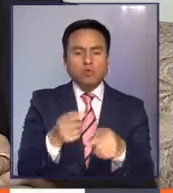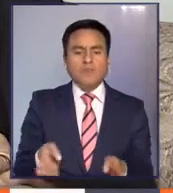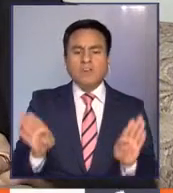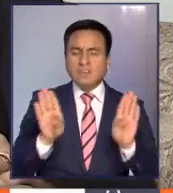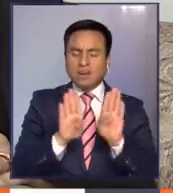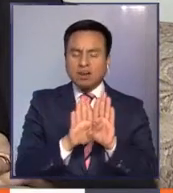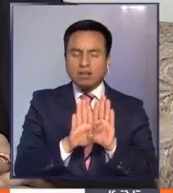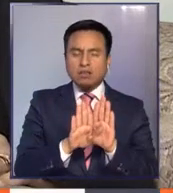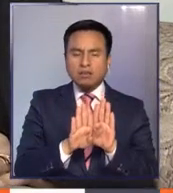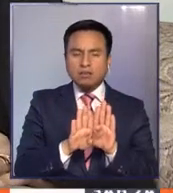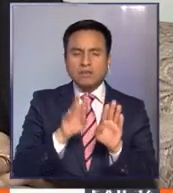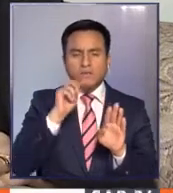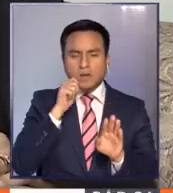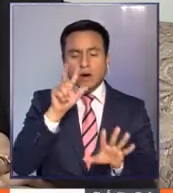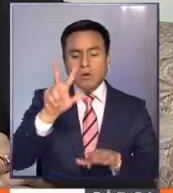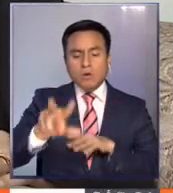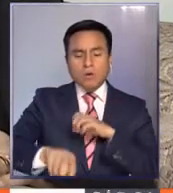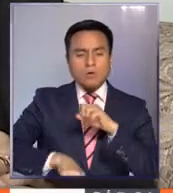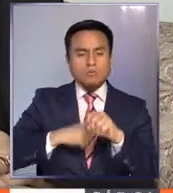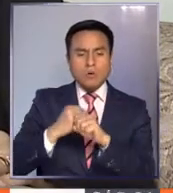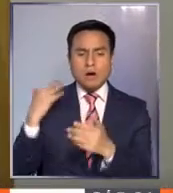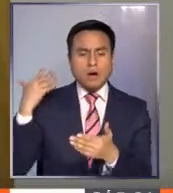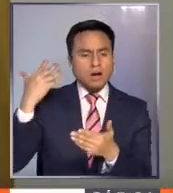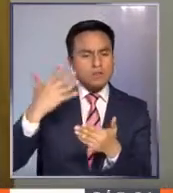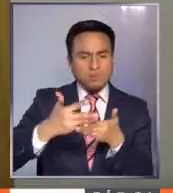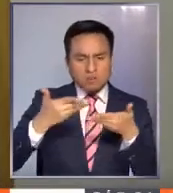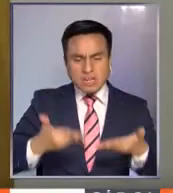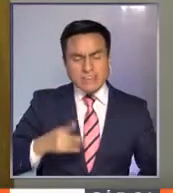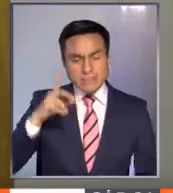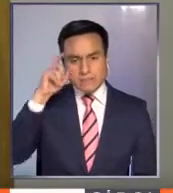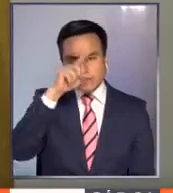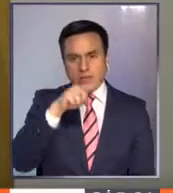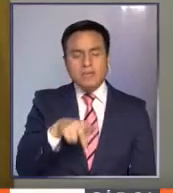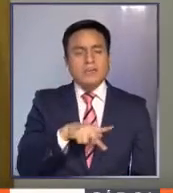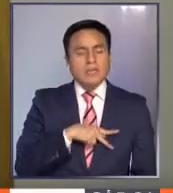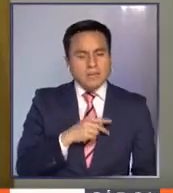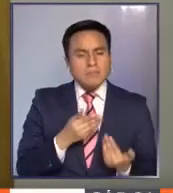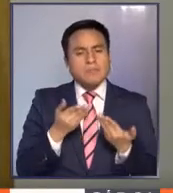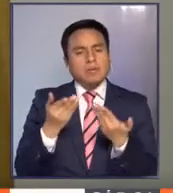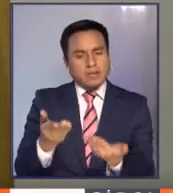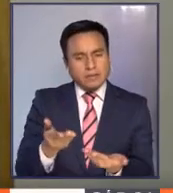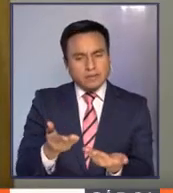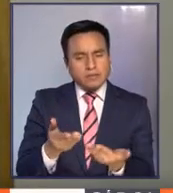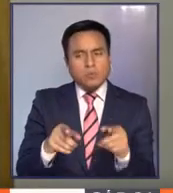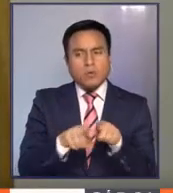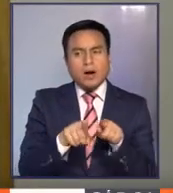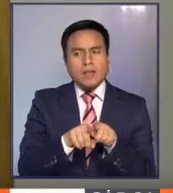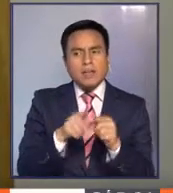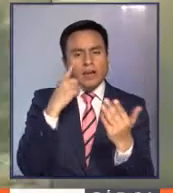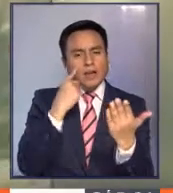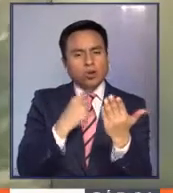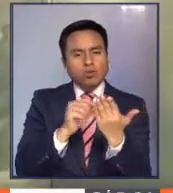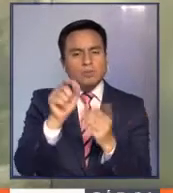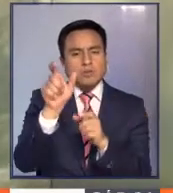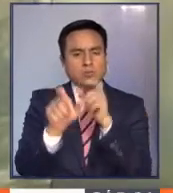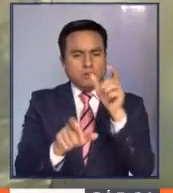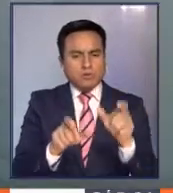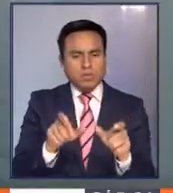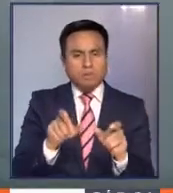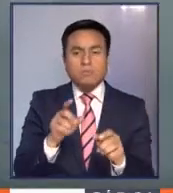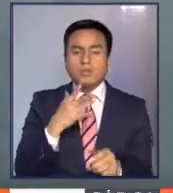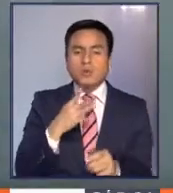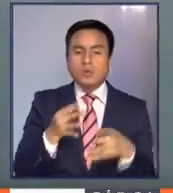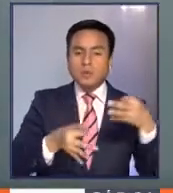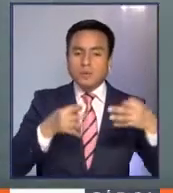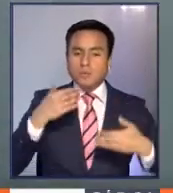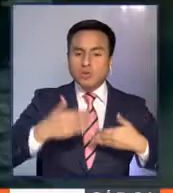esto, porque ha sido 8 años difíciles. Se lo merecen. Se merecen un reconocimiento. Judicialmente